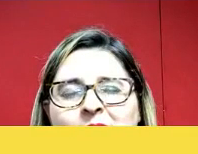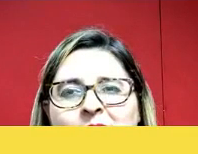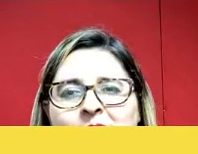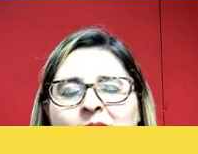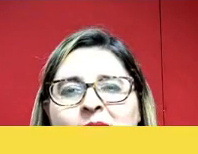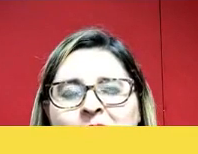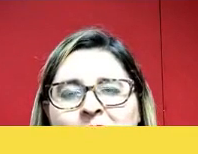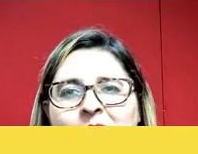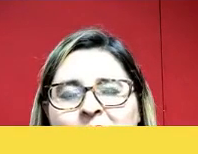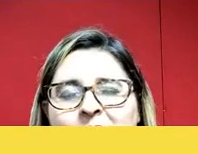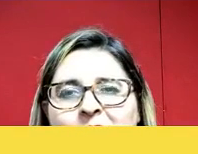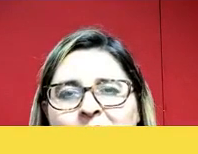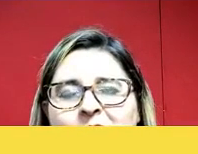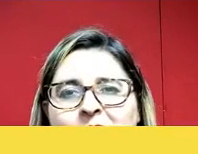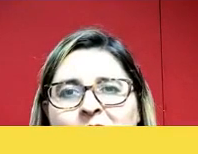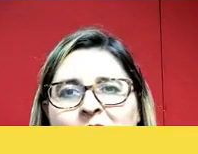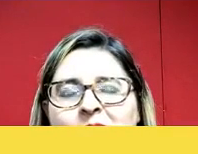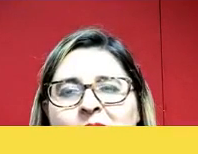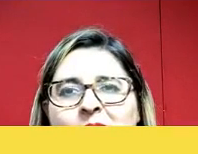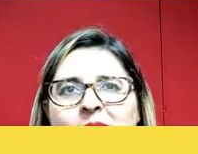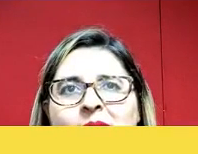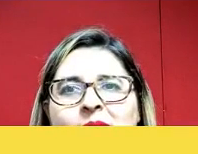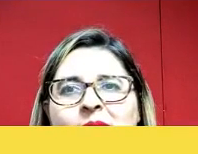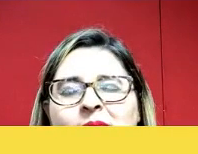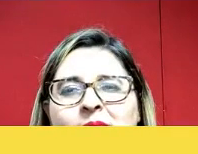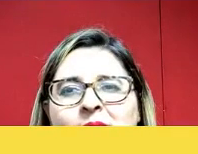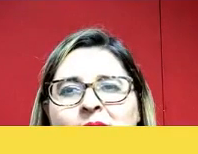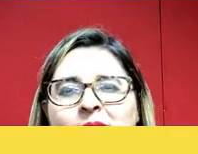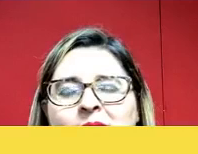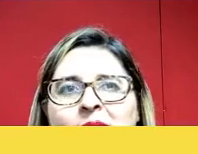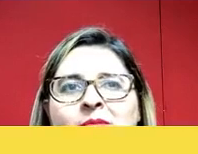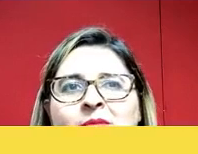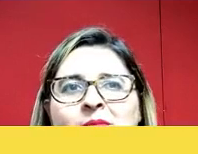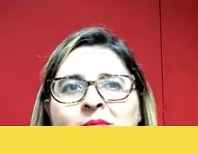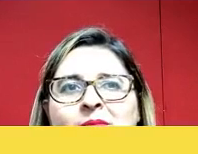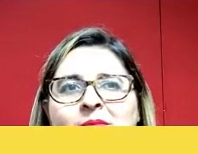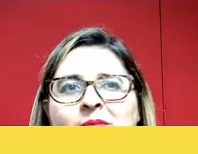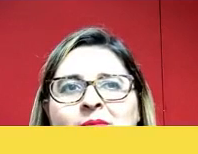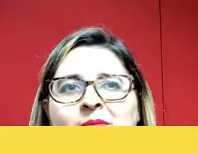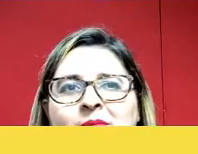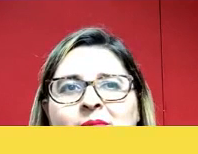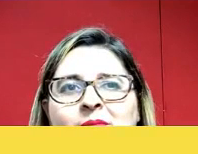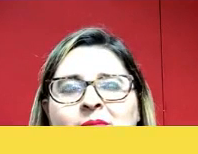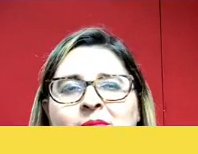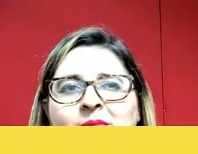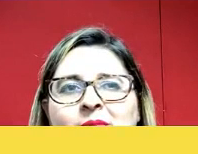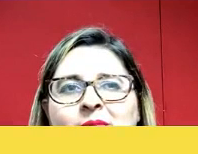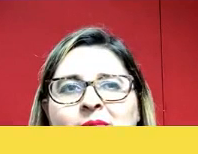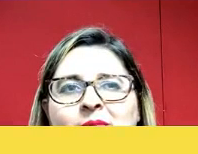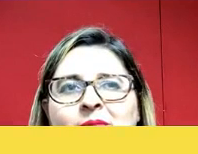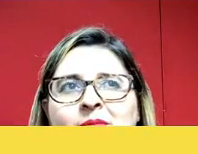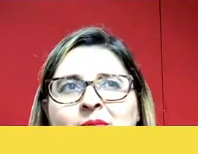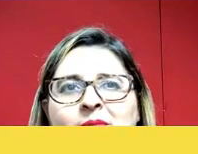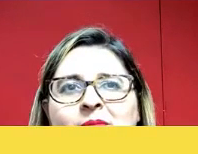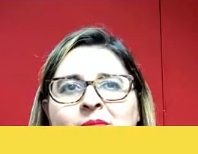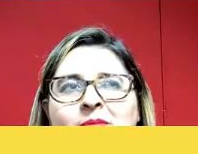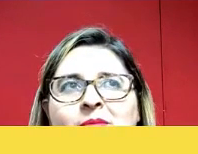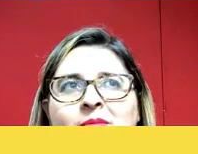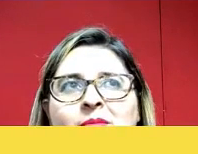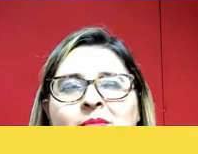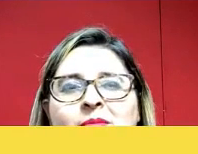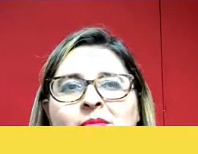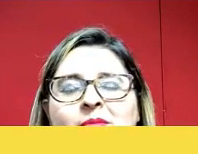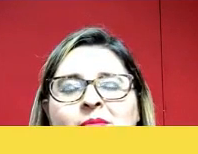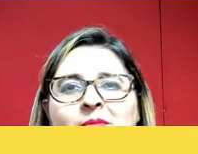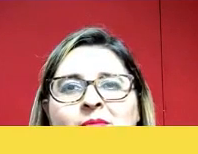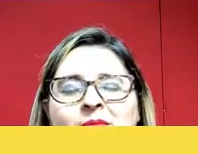vida. Eso es lo que yo creo. Ahora, si fuéramos el único planeta con vida en toda la Vía Láctea,